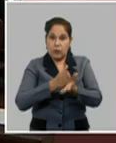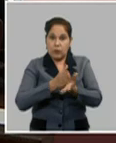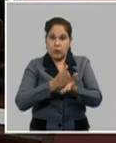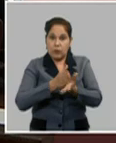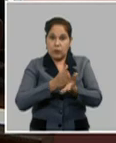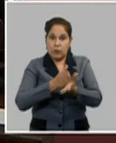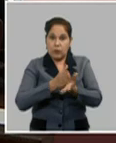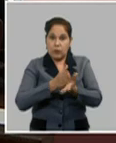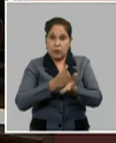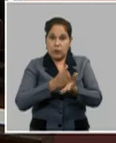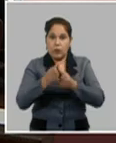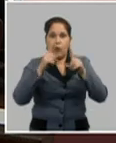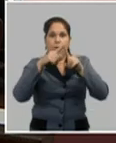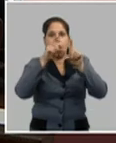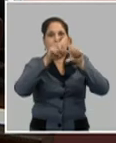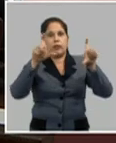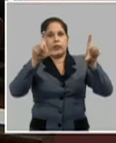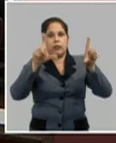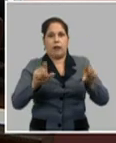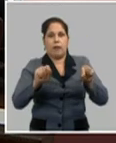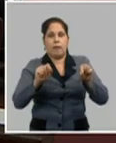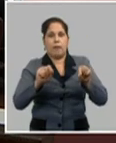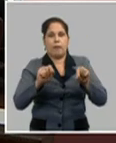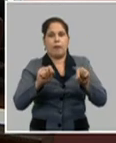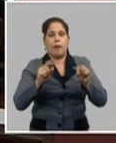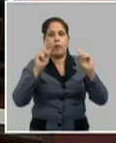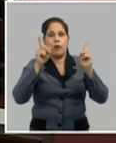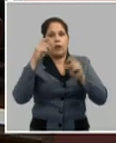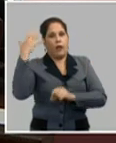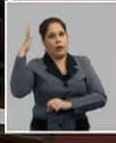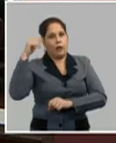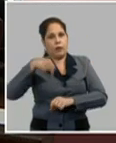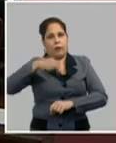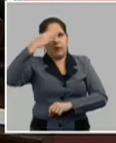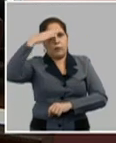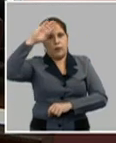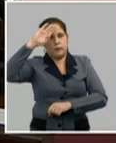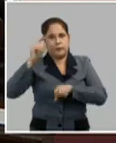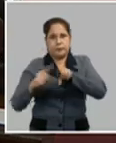A continuación, tema de la política exterior.